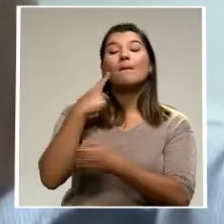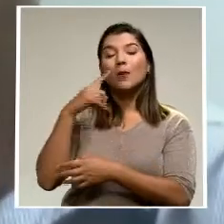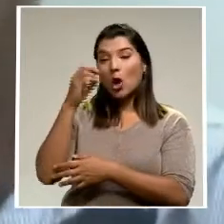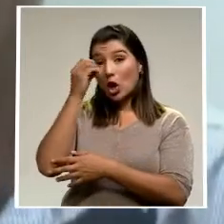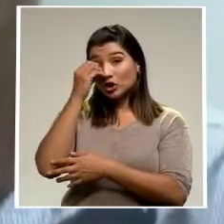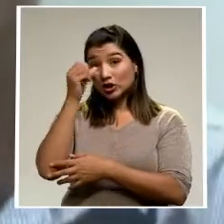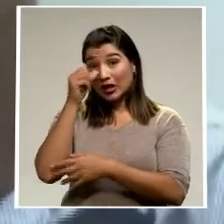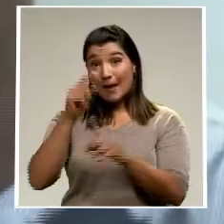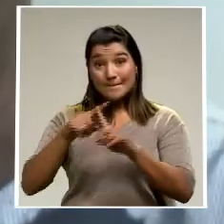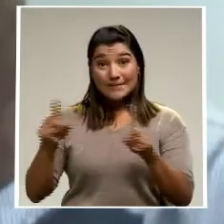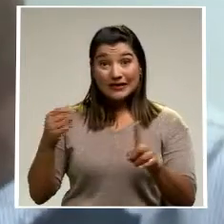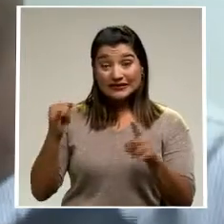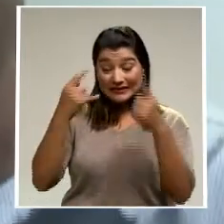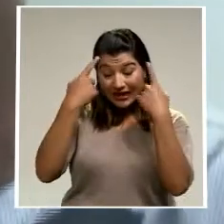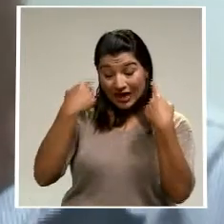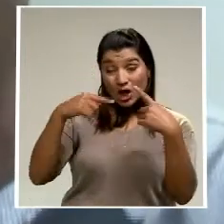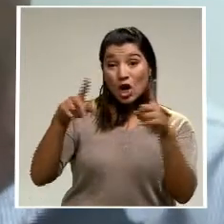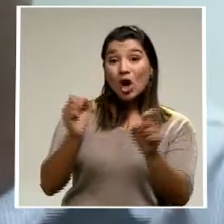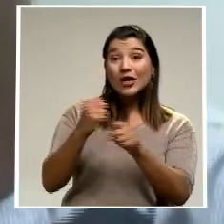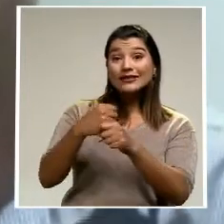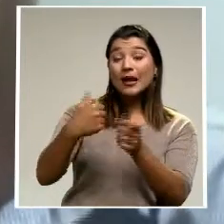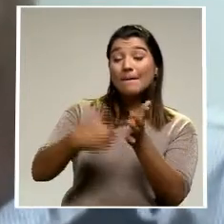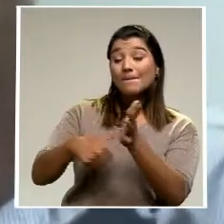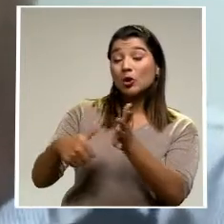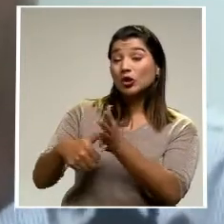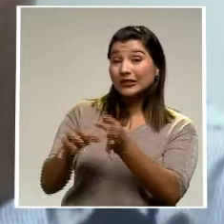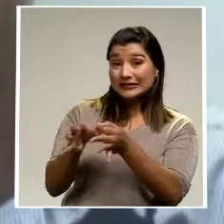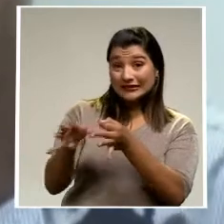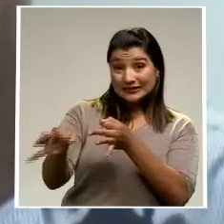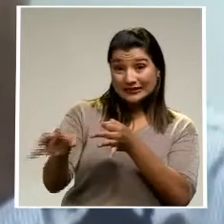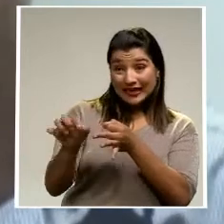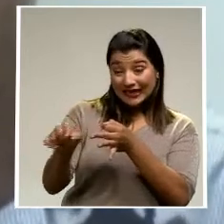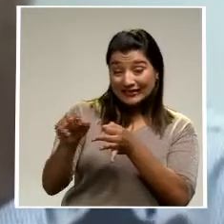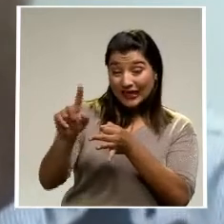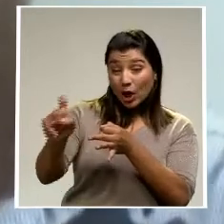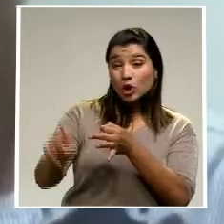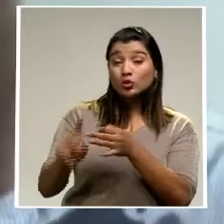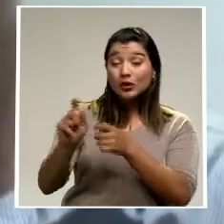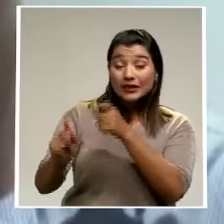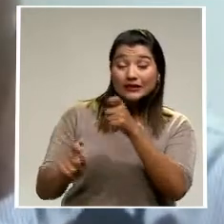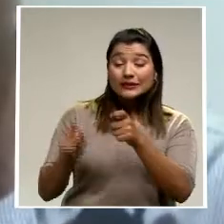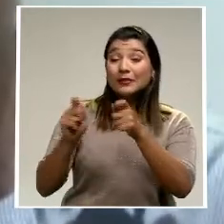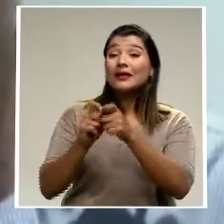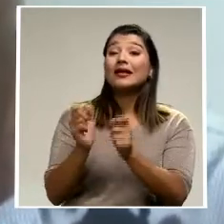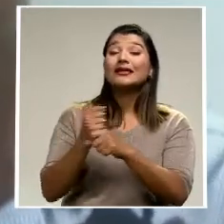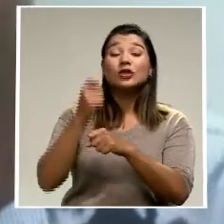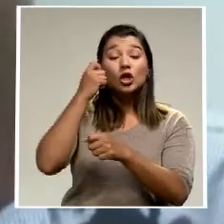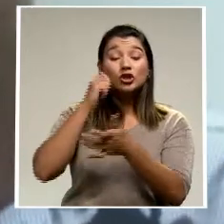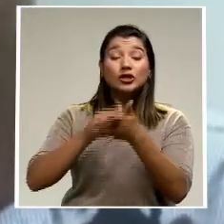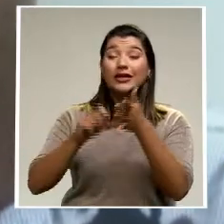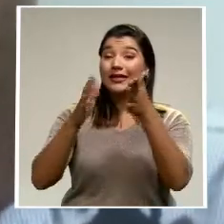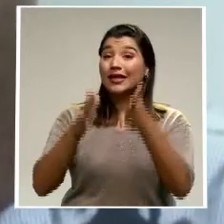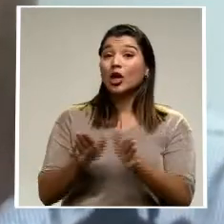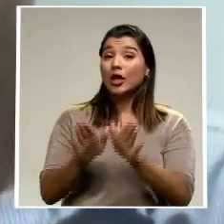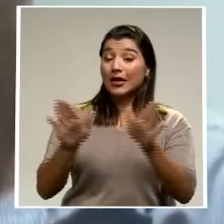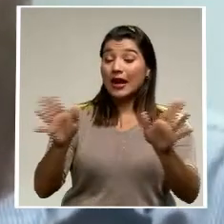se lograra hacer las distritales, que fue la consulta específica que realizara el secretario general del Partido de Liberación Nacional, se